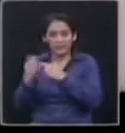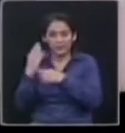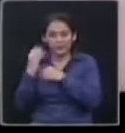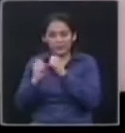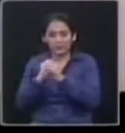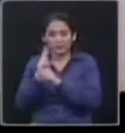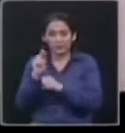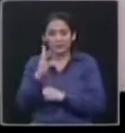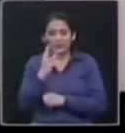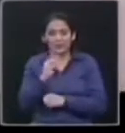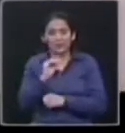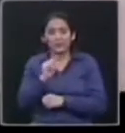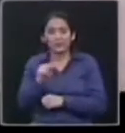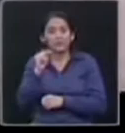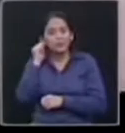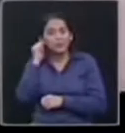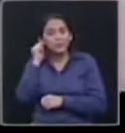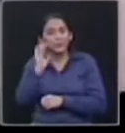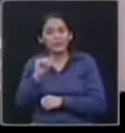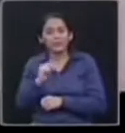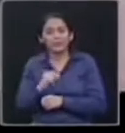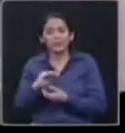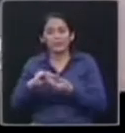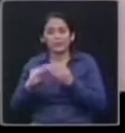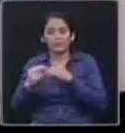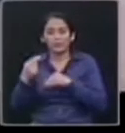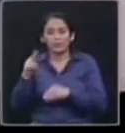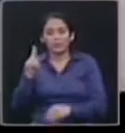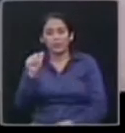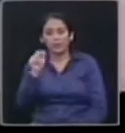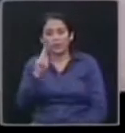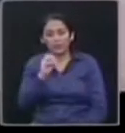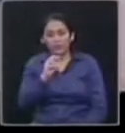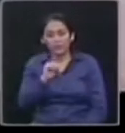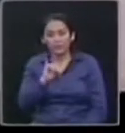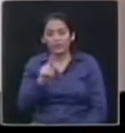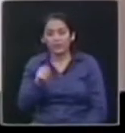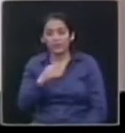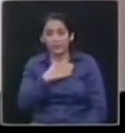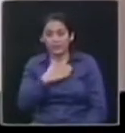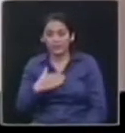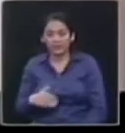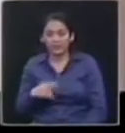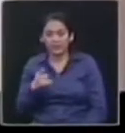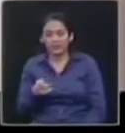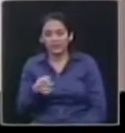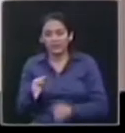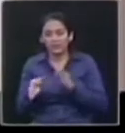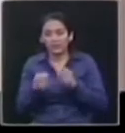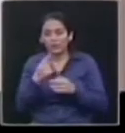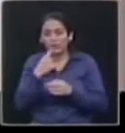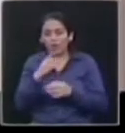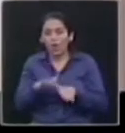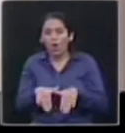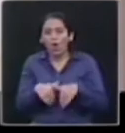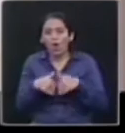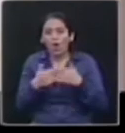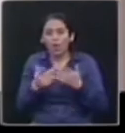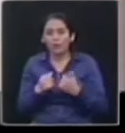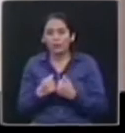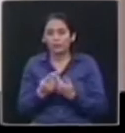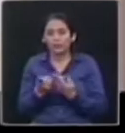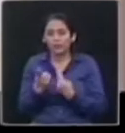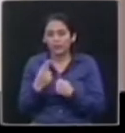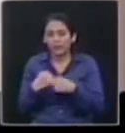Mujeres Guarani de la Amazonía Ecuatoriana, Patricia Nenkiwi, quien como mujer amazónica relató su experiencia de lograr insertarse al